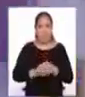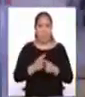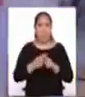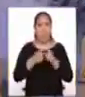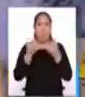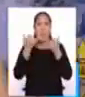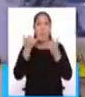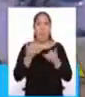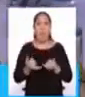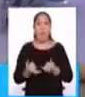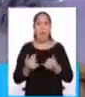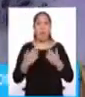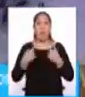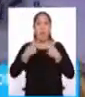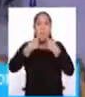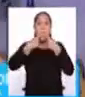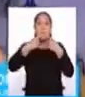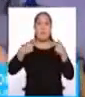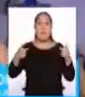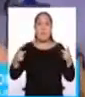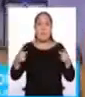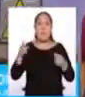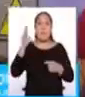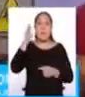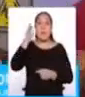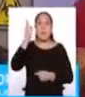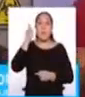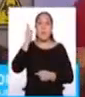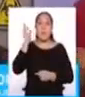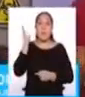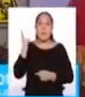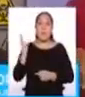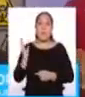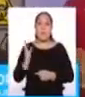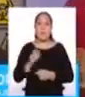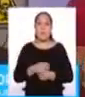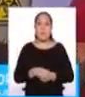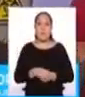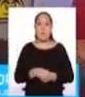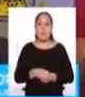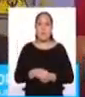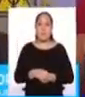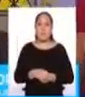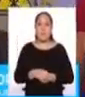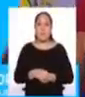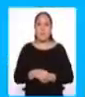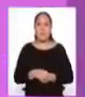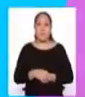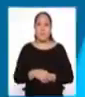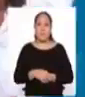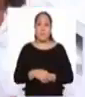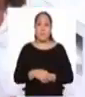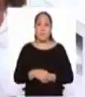ahora tienes un mensaje de la profesora Tirina. Claro, vamos a verlo.